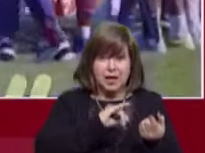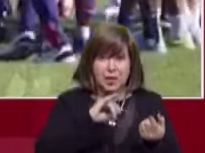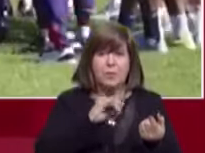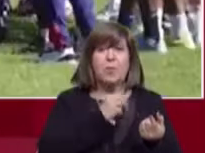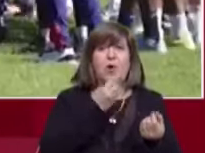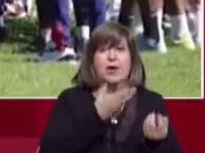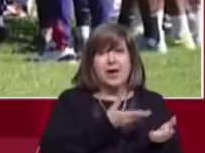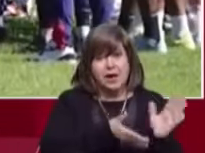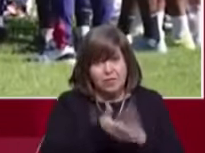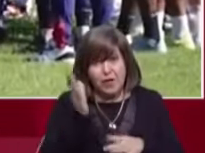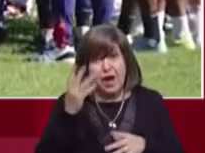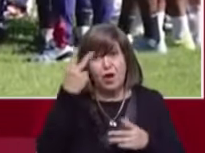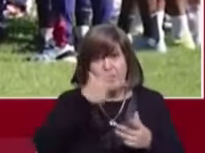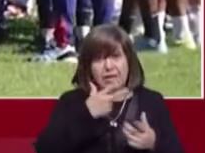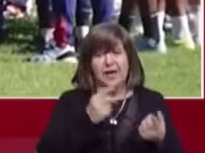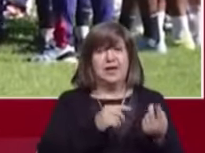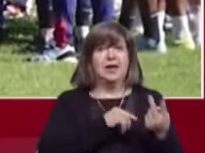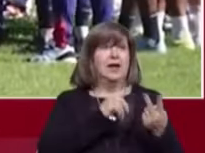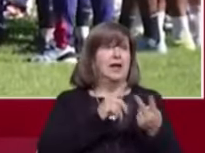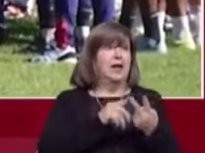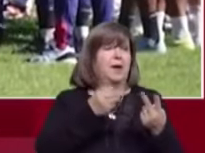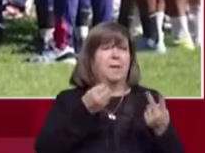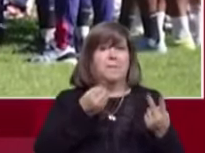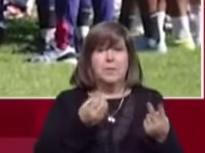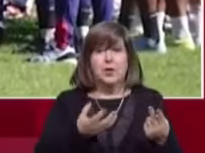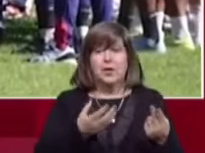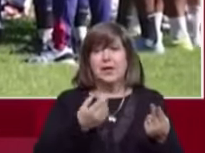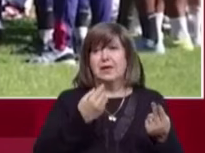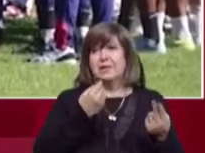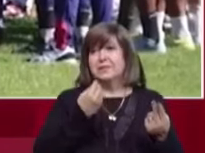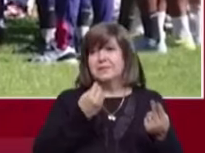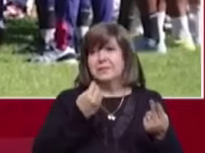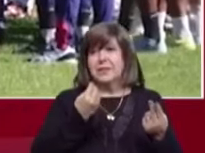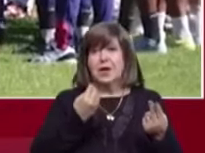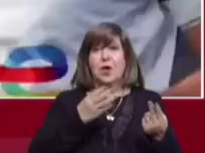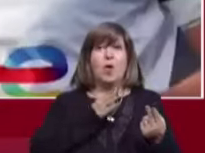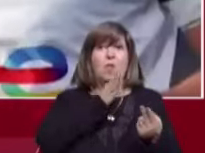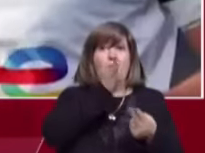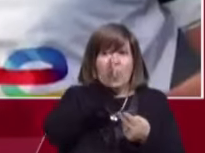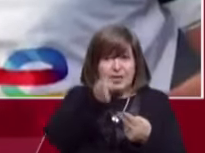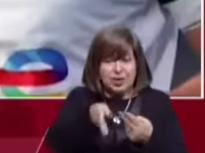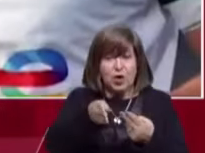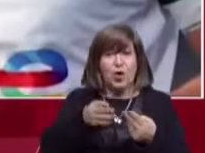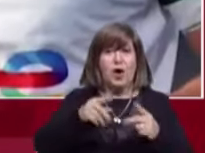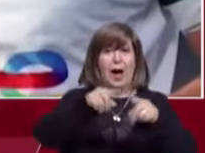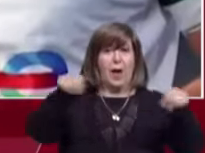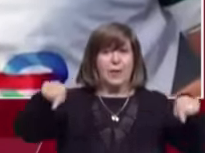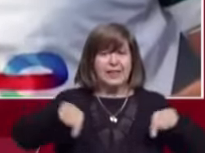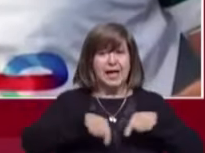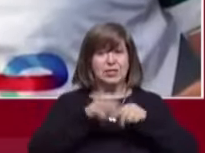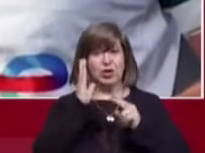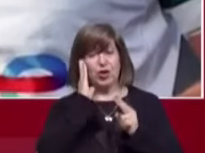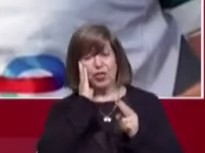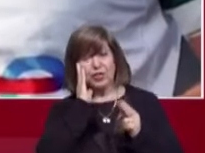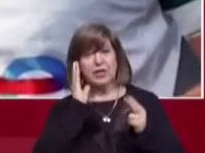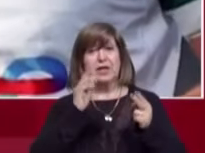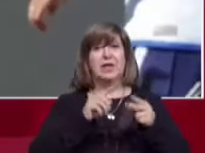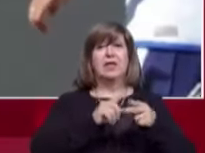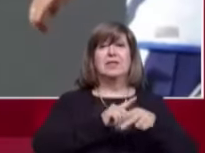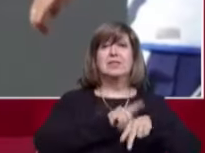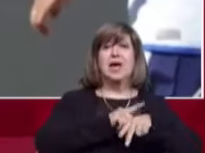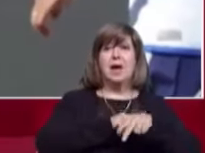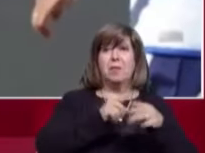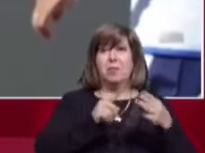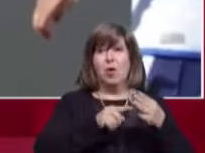ir al hotel y una vez en el mismo la dinámica exteriorizada en forma previa al ingreso a la habitación la secuencia tempor fáctica de los abusos sexuales